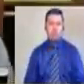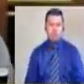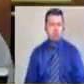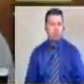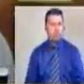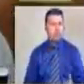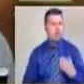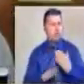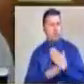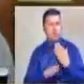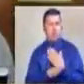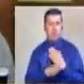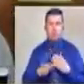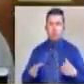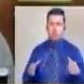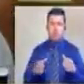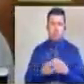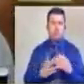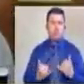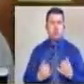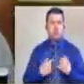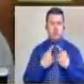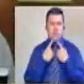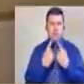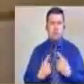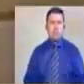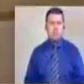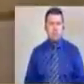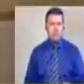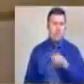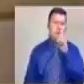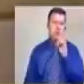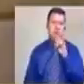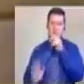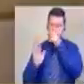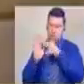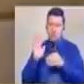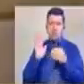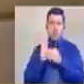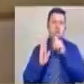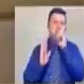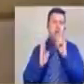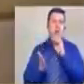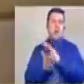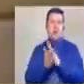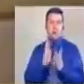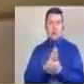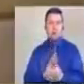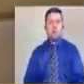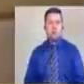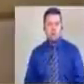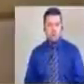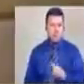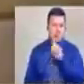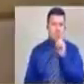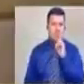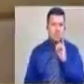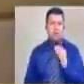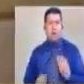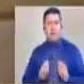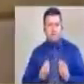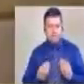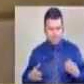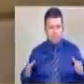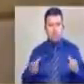con tantos problemas, hoy le decimos sí a la refrendación, sí a la paz, sí a la convivencia,